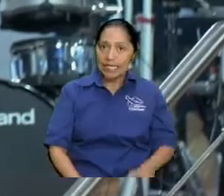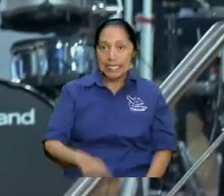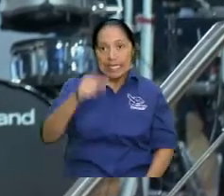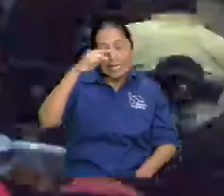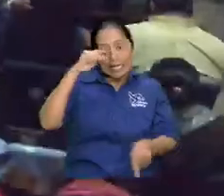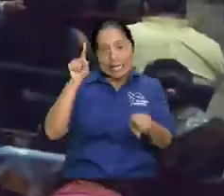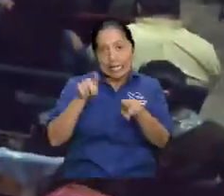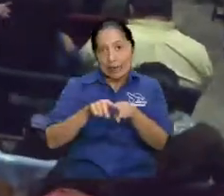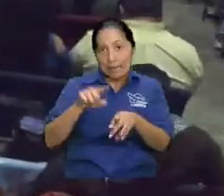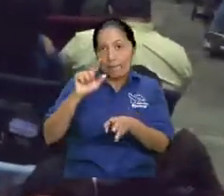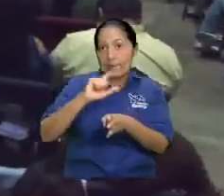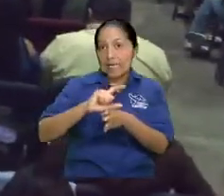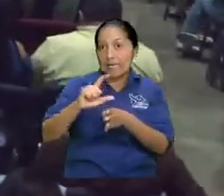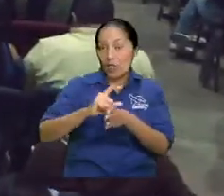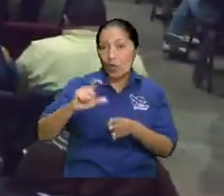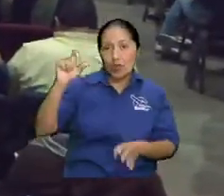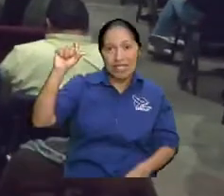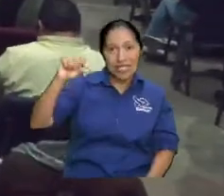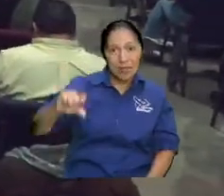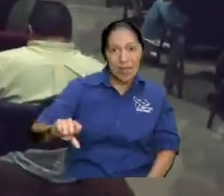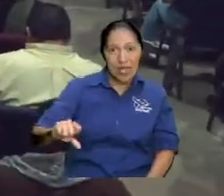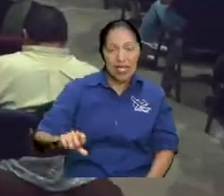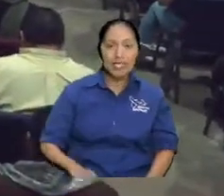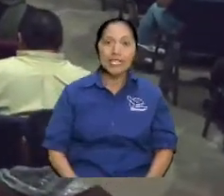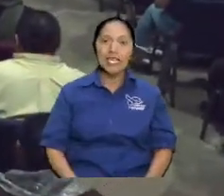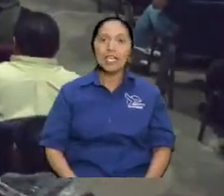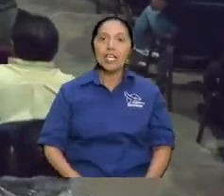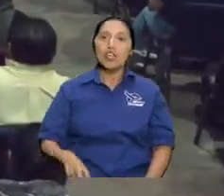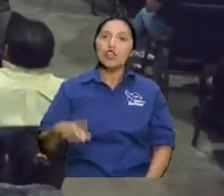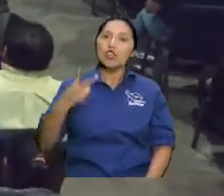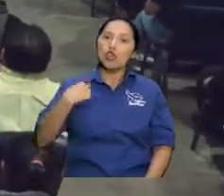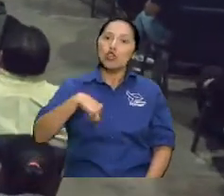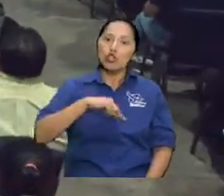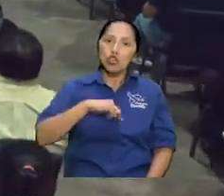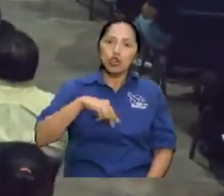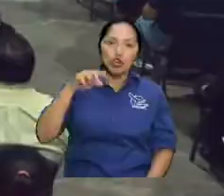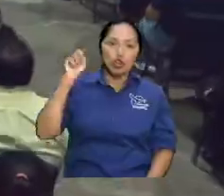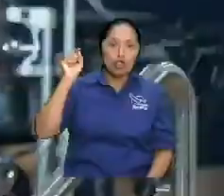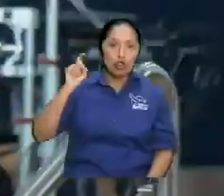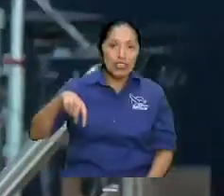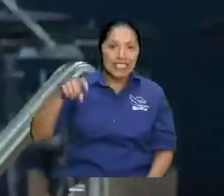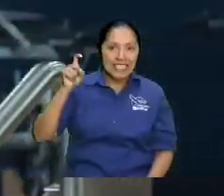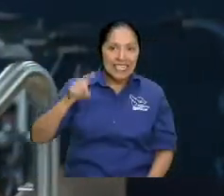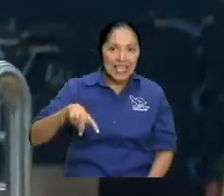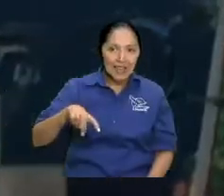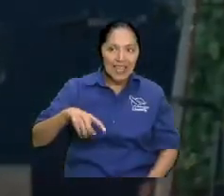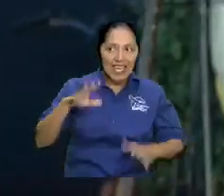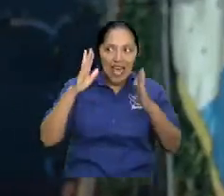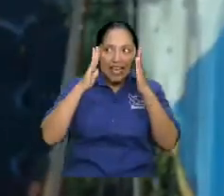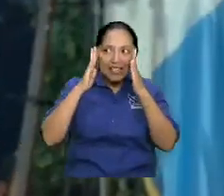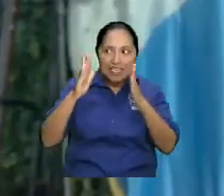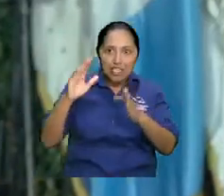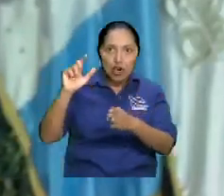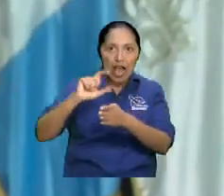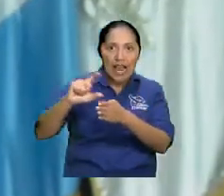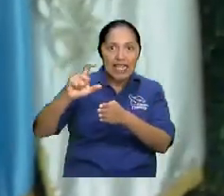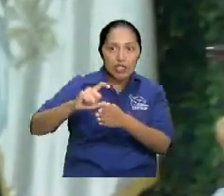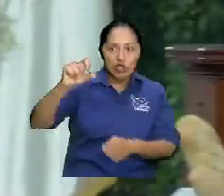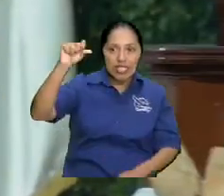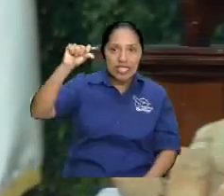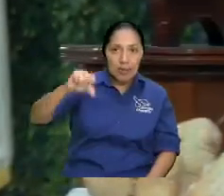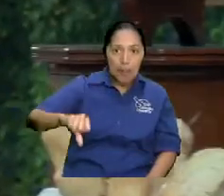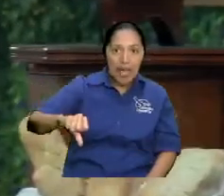Lo que tenemos que hacer es detectar las malas para eliminarlas. Y no se puede detectar si no es con la ayuda de